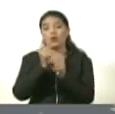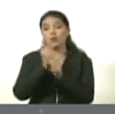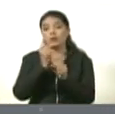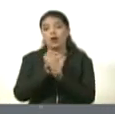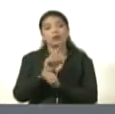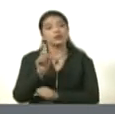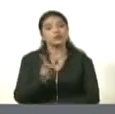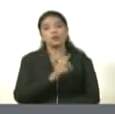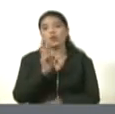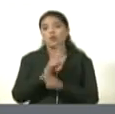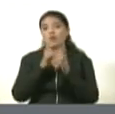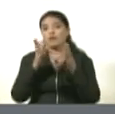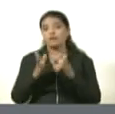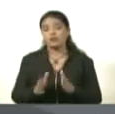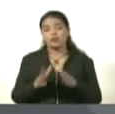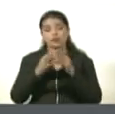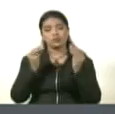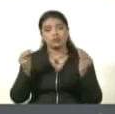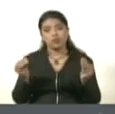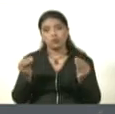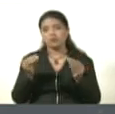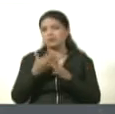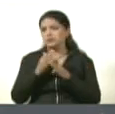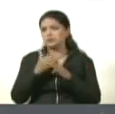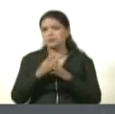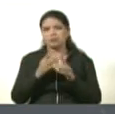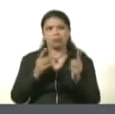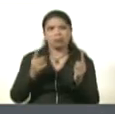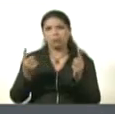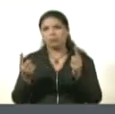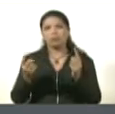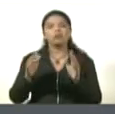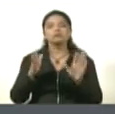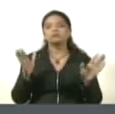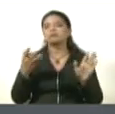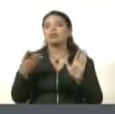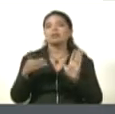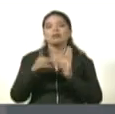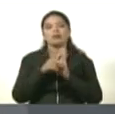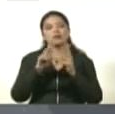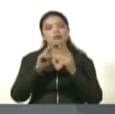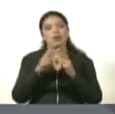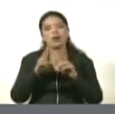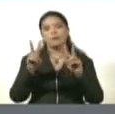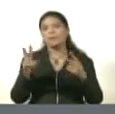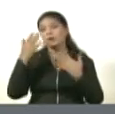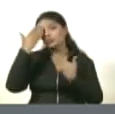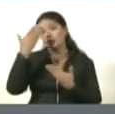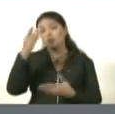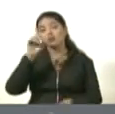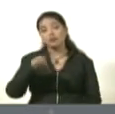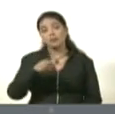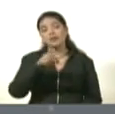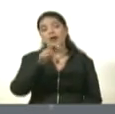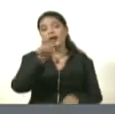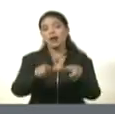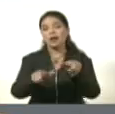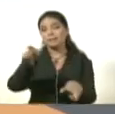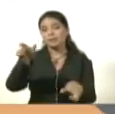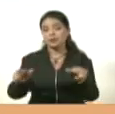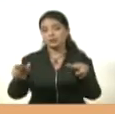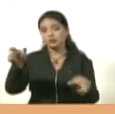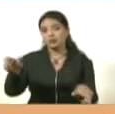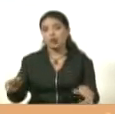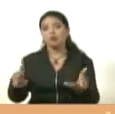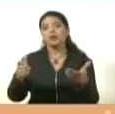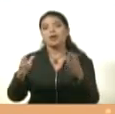todos los venezolanos, todos, sin distinción, tengamos el derecho a la paz. Saludo también a los señores representantes de